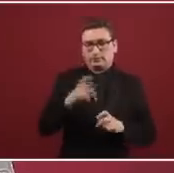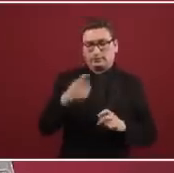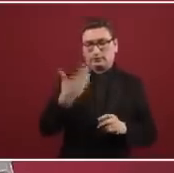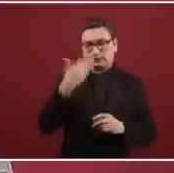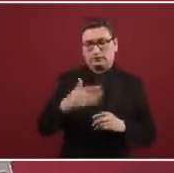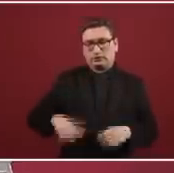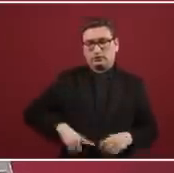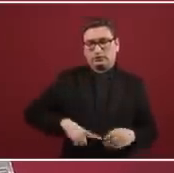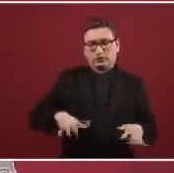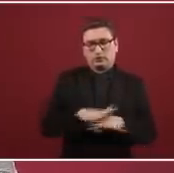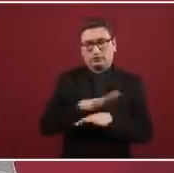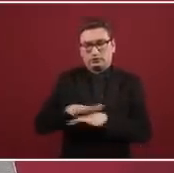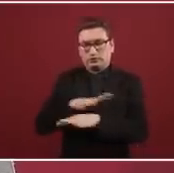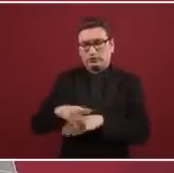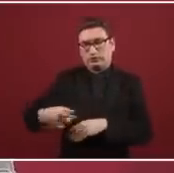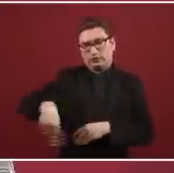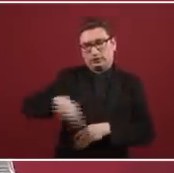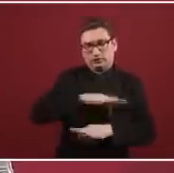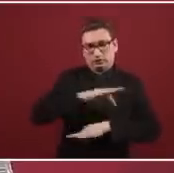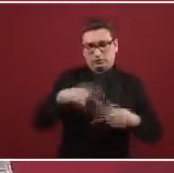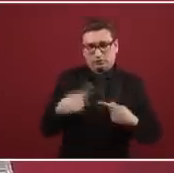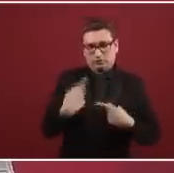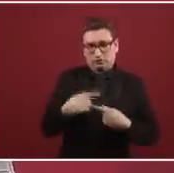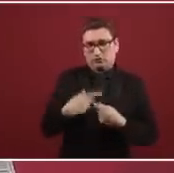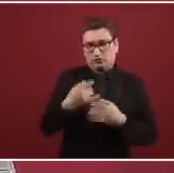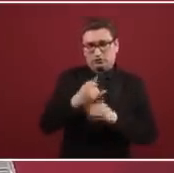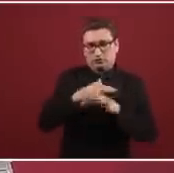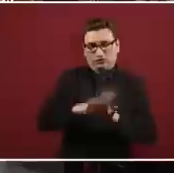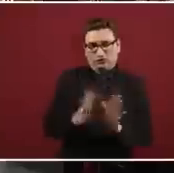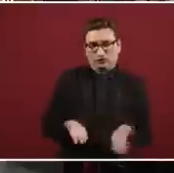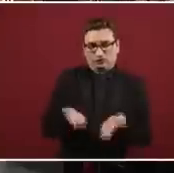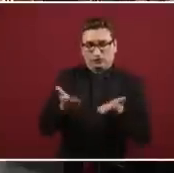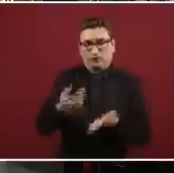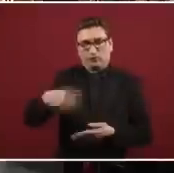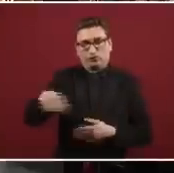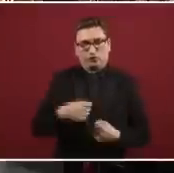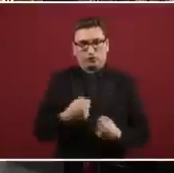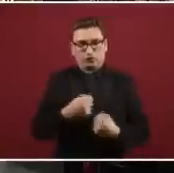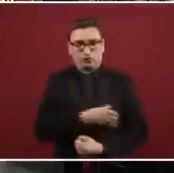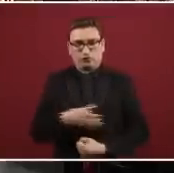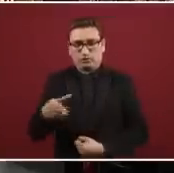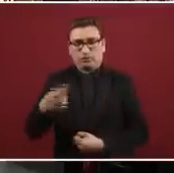de los consumidores a través de la propia información.